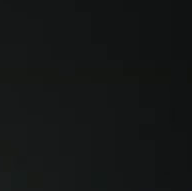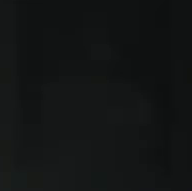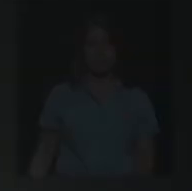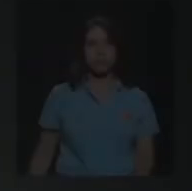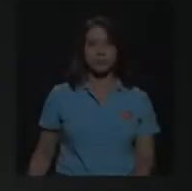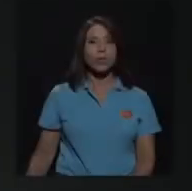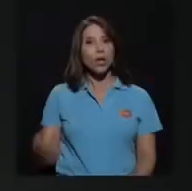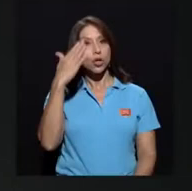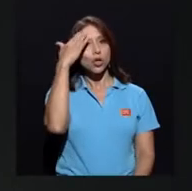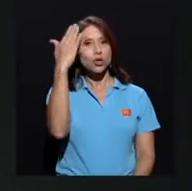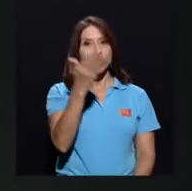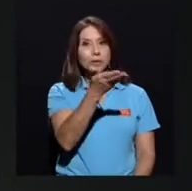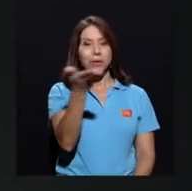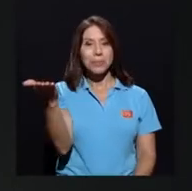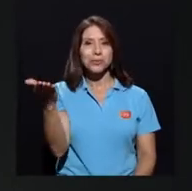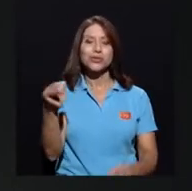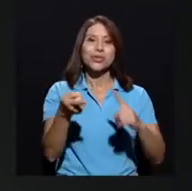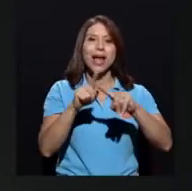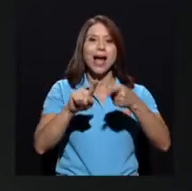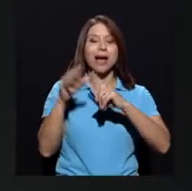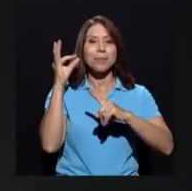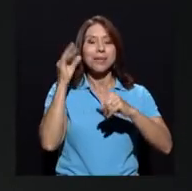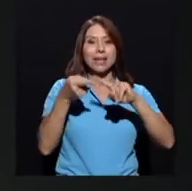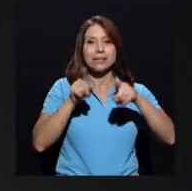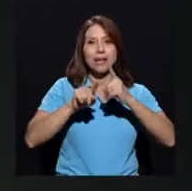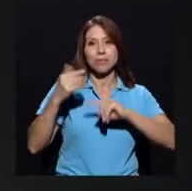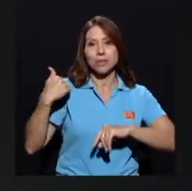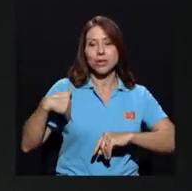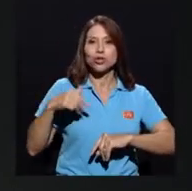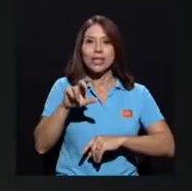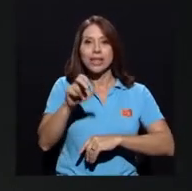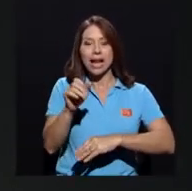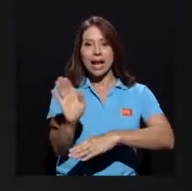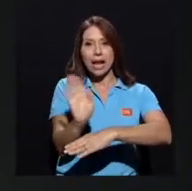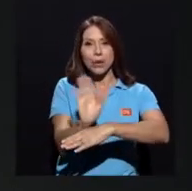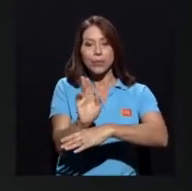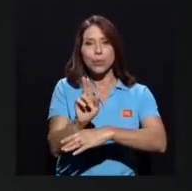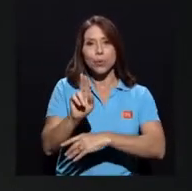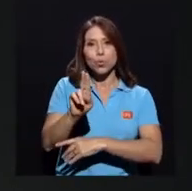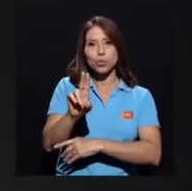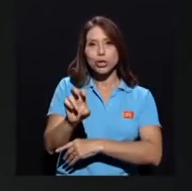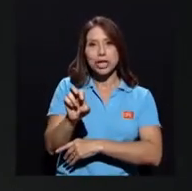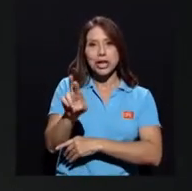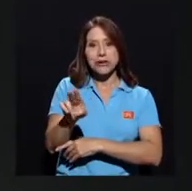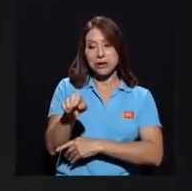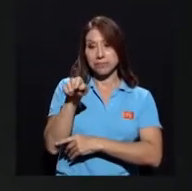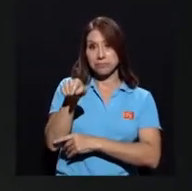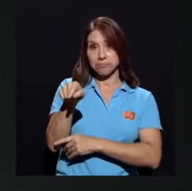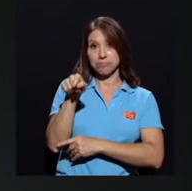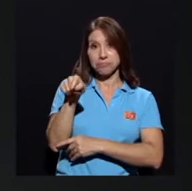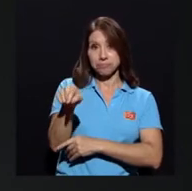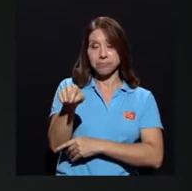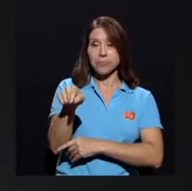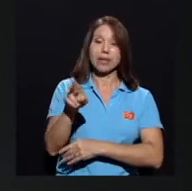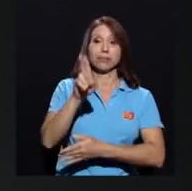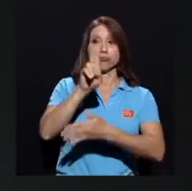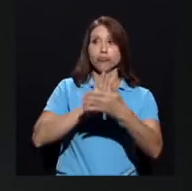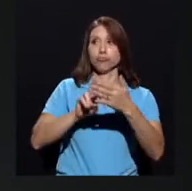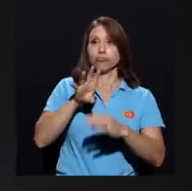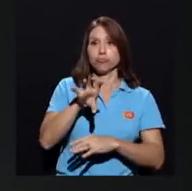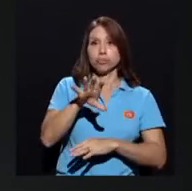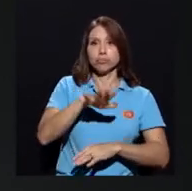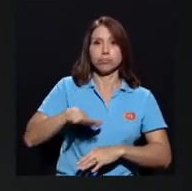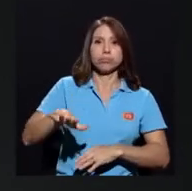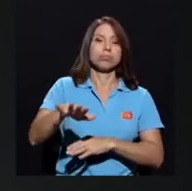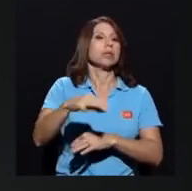Los saludamos, amigas y amigos de Canal UCR, este medio televisivo universitario que se